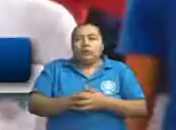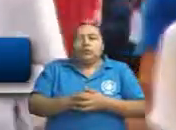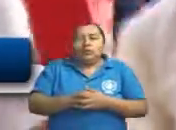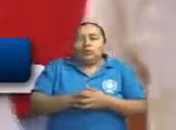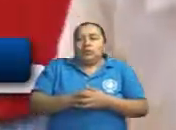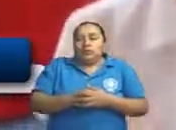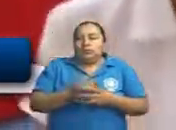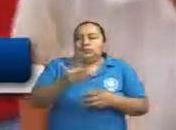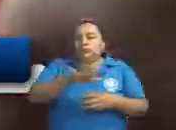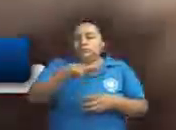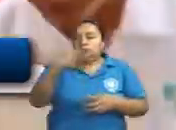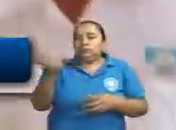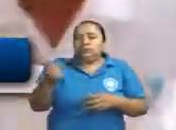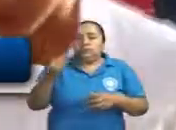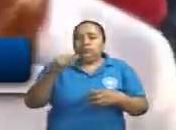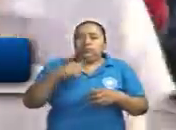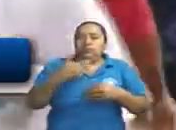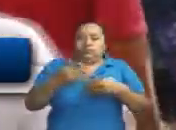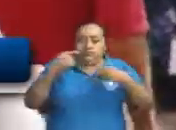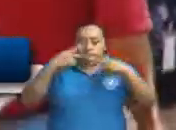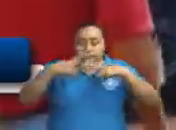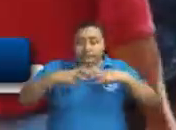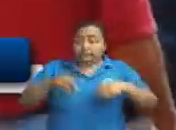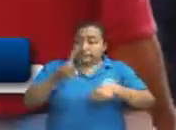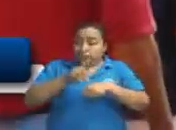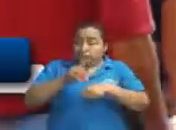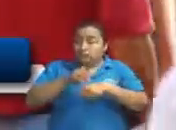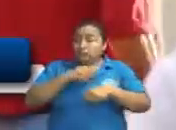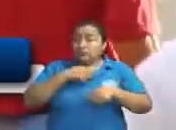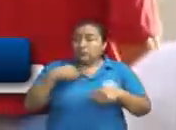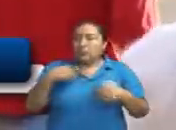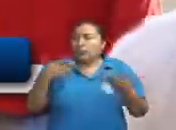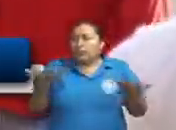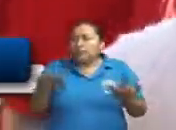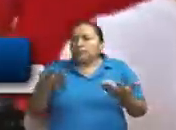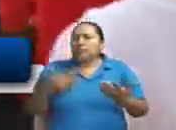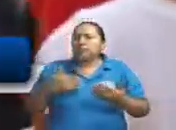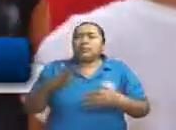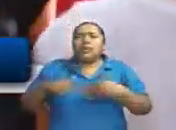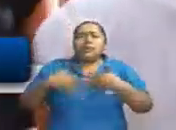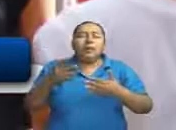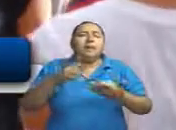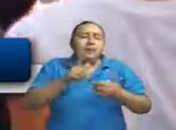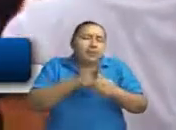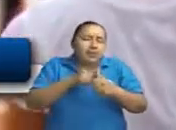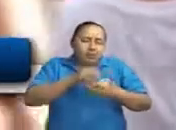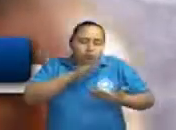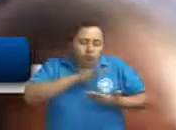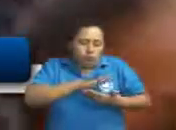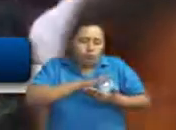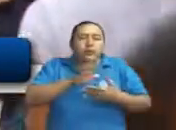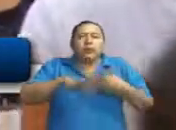tipo de procedimientos diagnósticos hacen para también que son secundarios o que complementan?